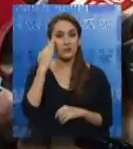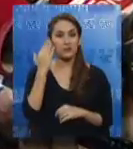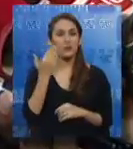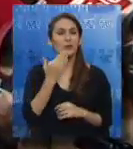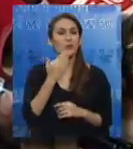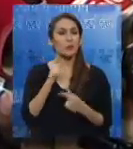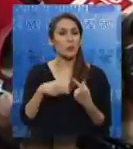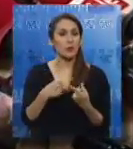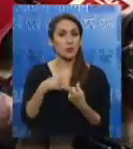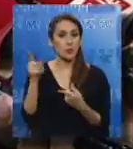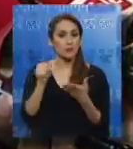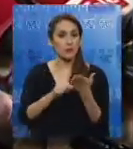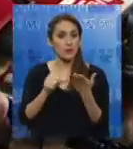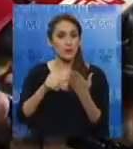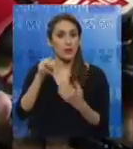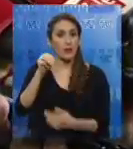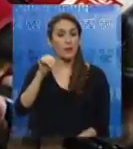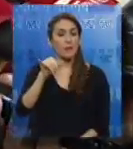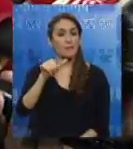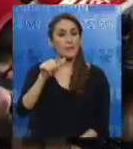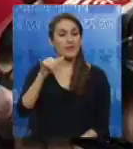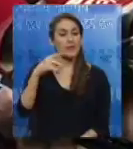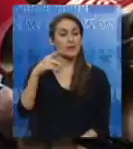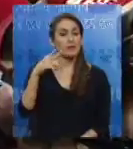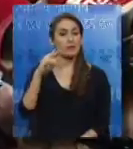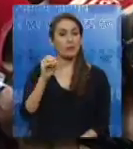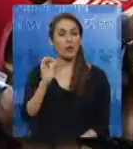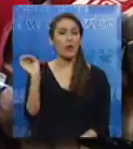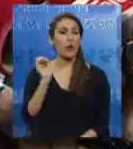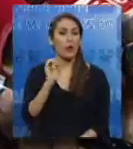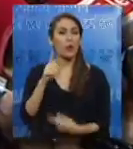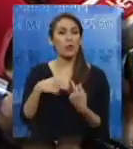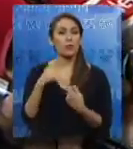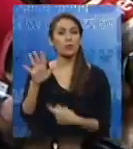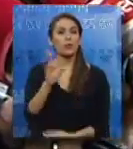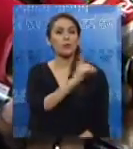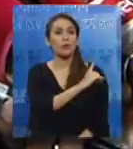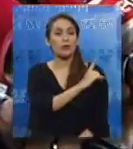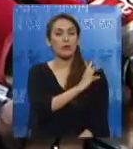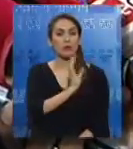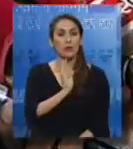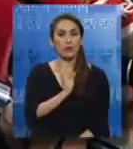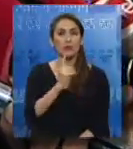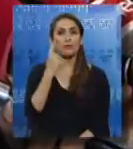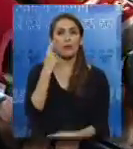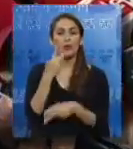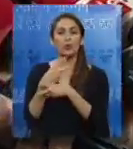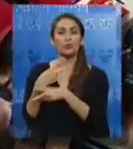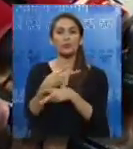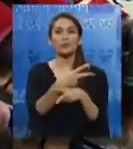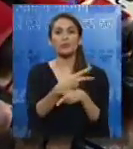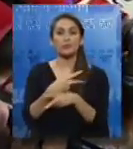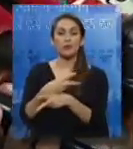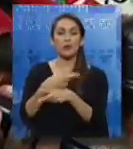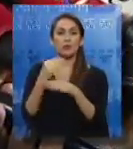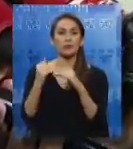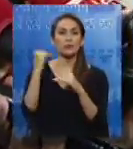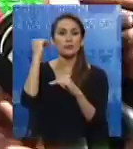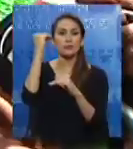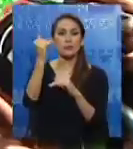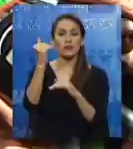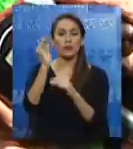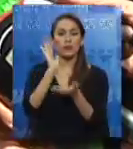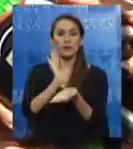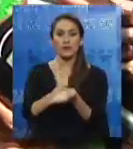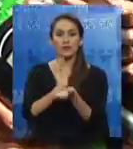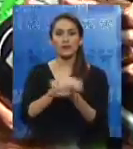fue ministro del MIPRO o cuando fue el delegado del presidente al Consejo Superior del IES.